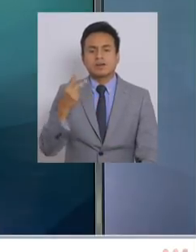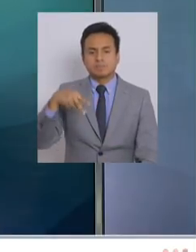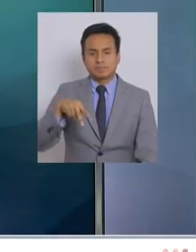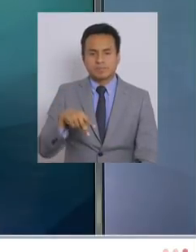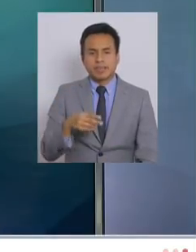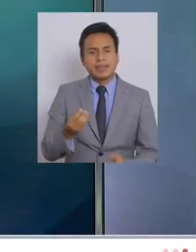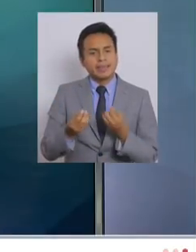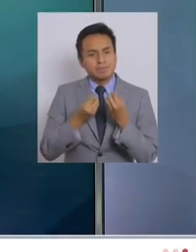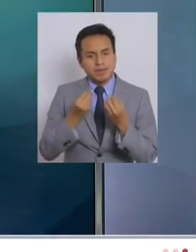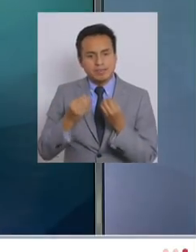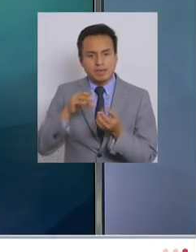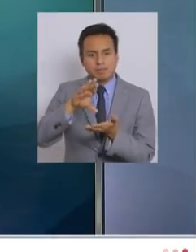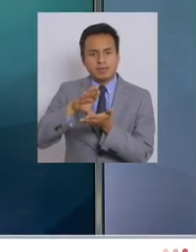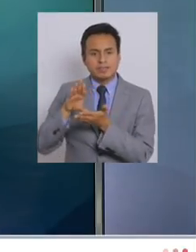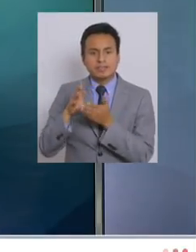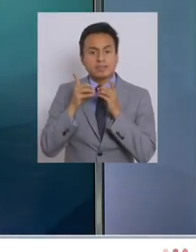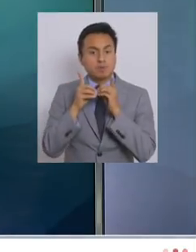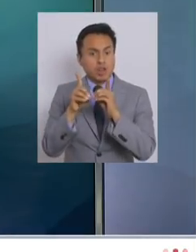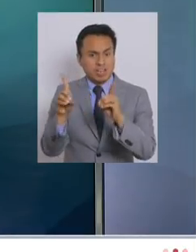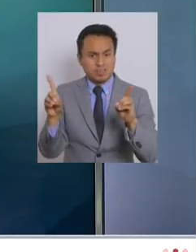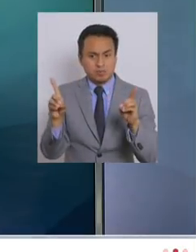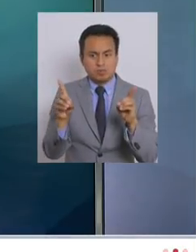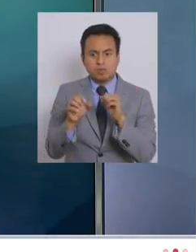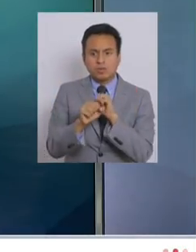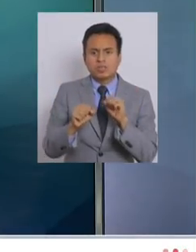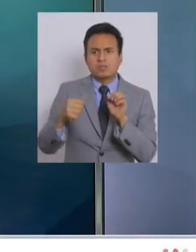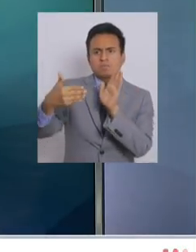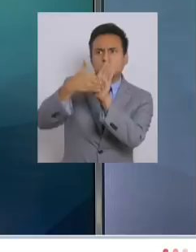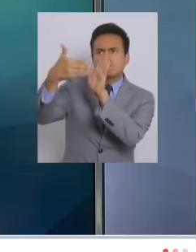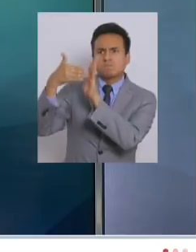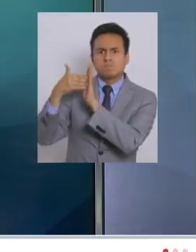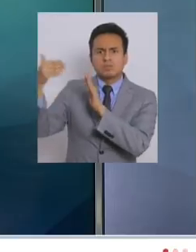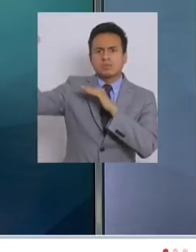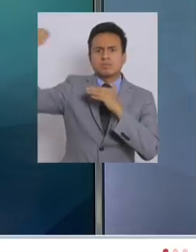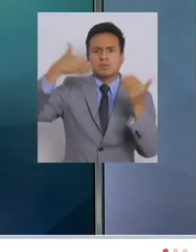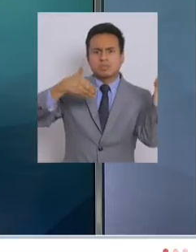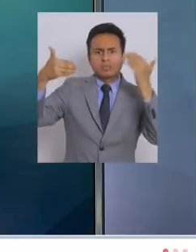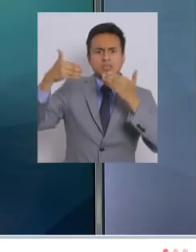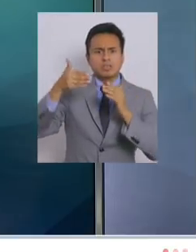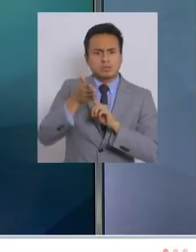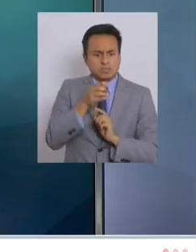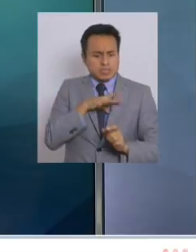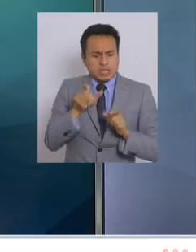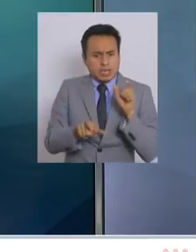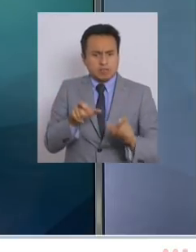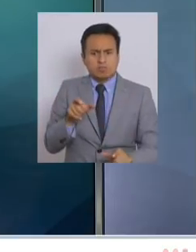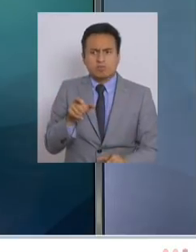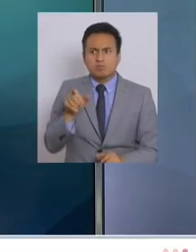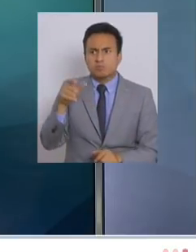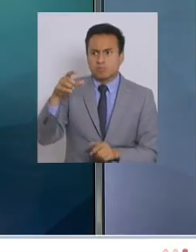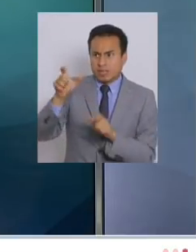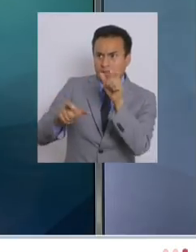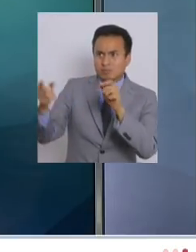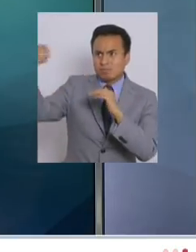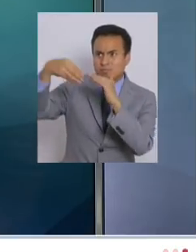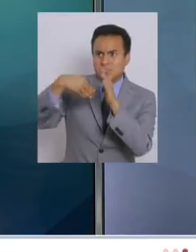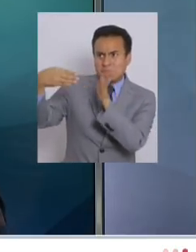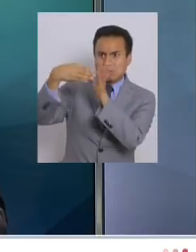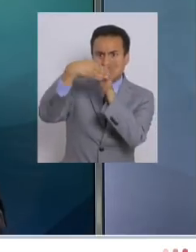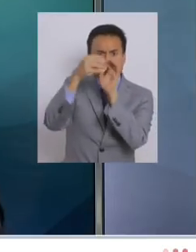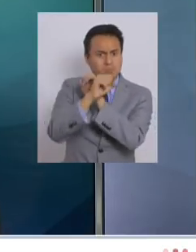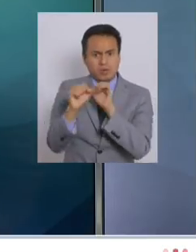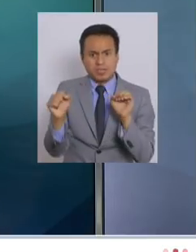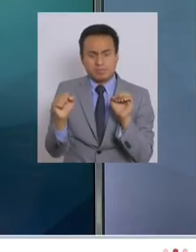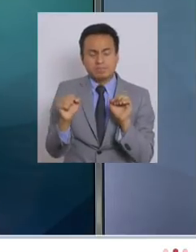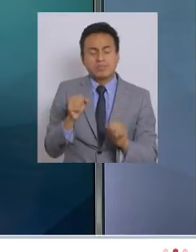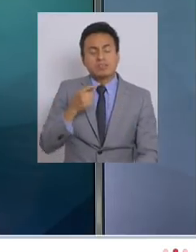iván es que los países democráticos no pueden impedir el ingreso de sus compatriotas y sus ciudadanos a los países y sabemos